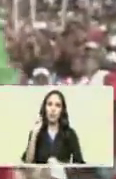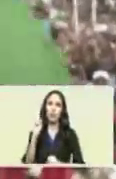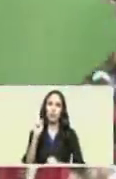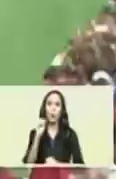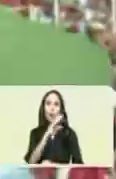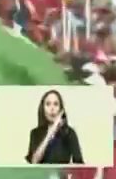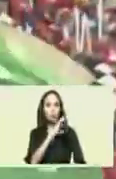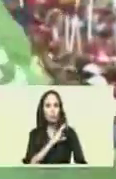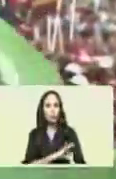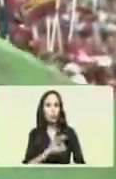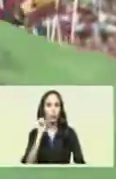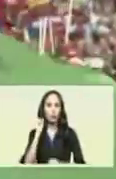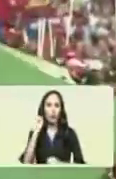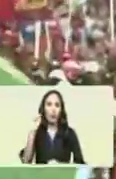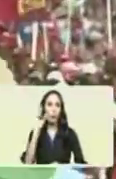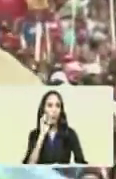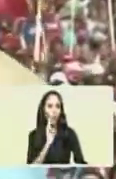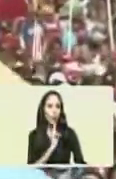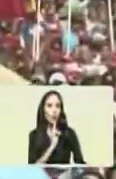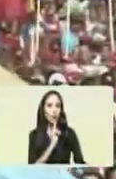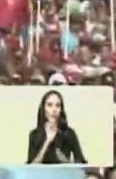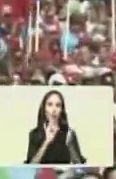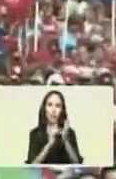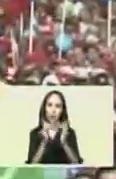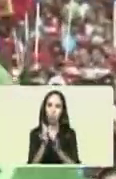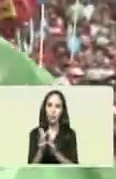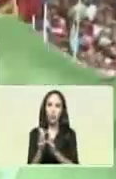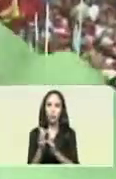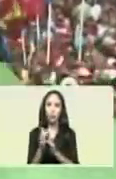bolivariano cristiano chavista